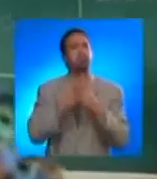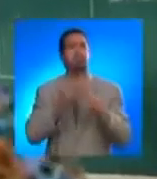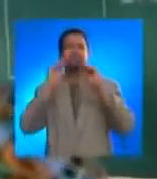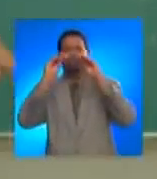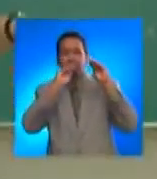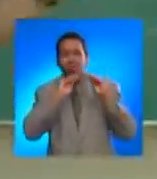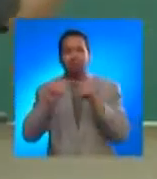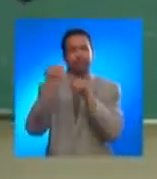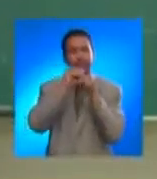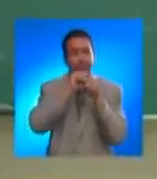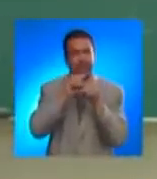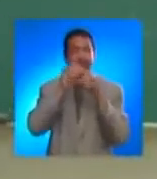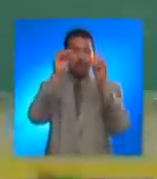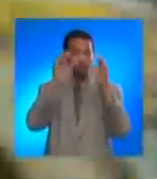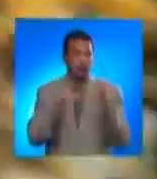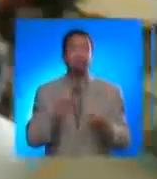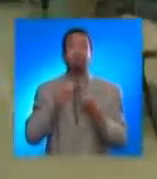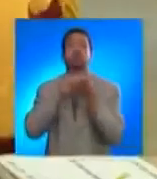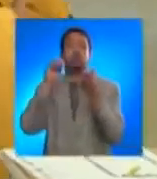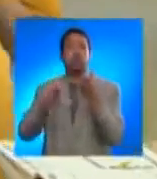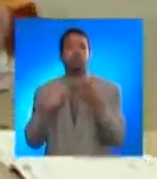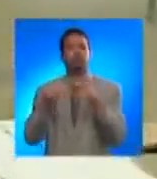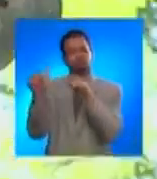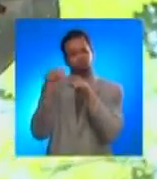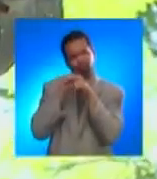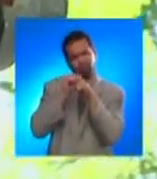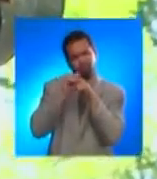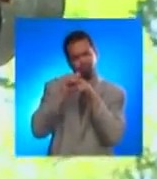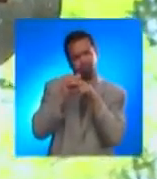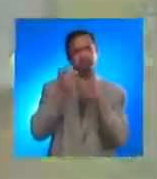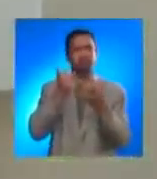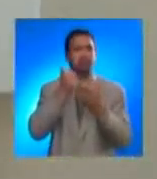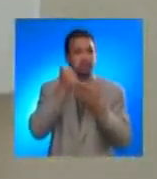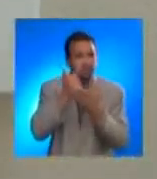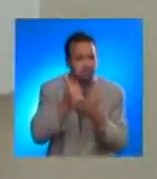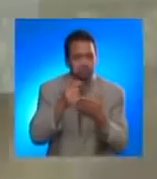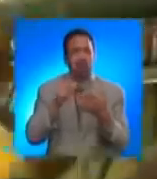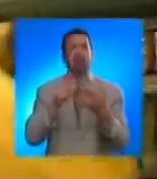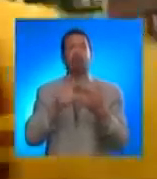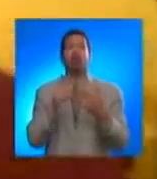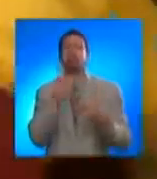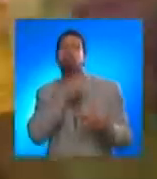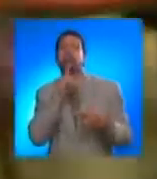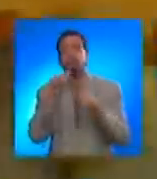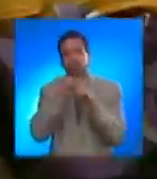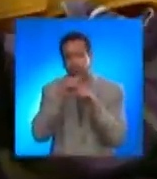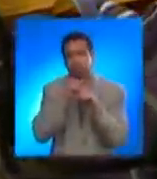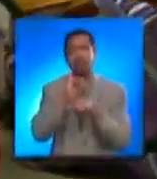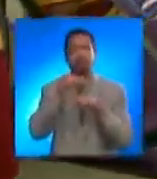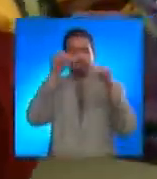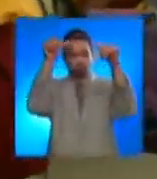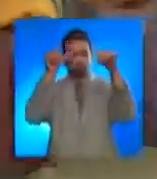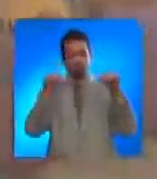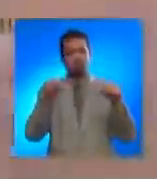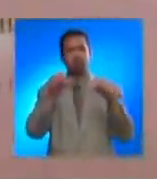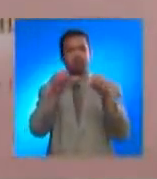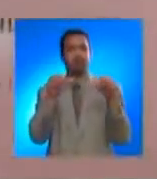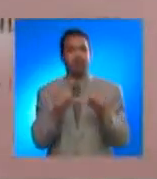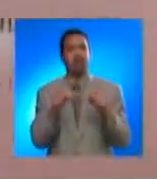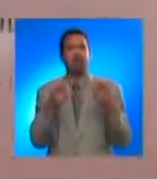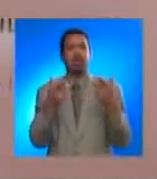de Emergencia trabaja en un sistema de prevención que incluye simulacros, rotulación de áreas peligrosas, educación y hasta un plan